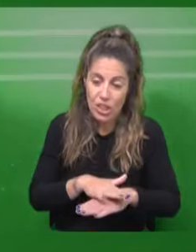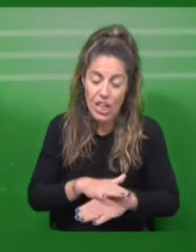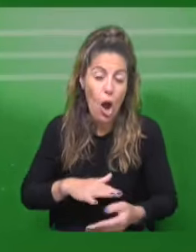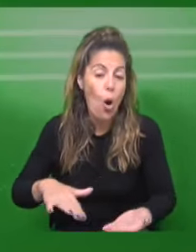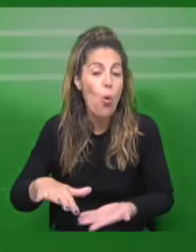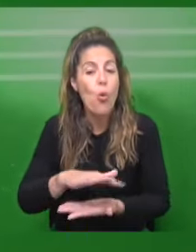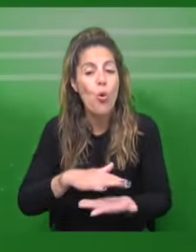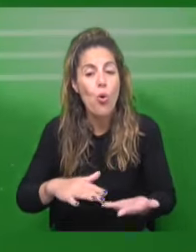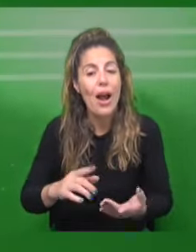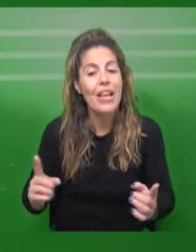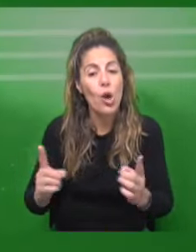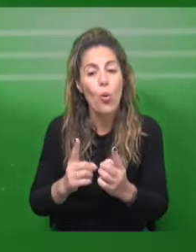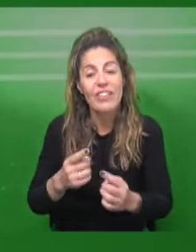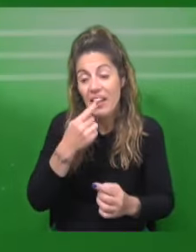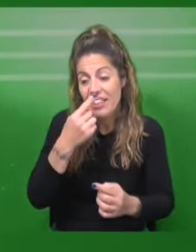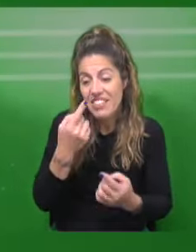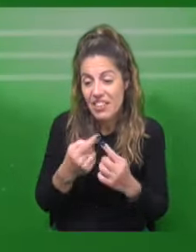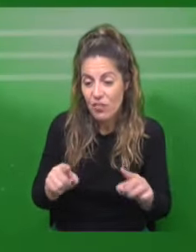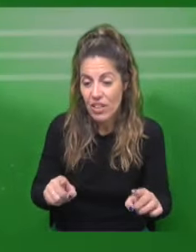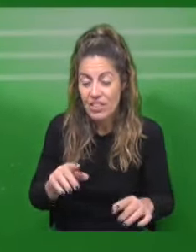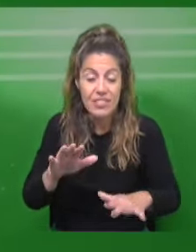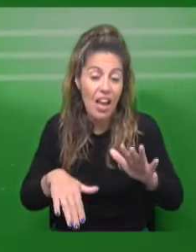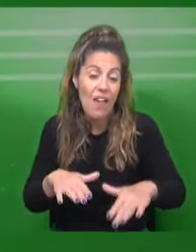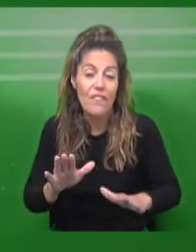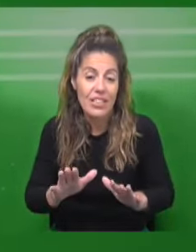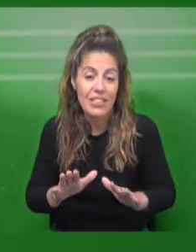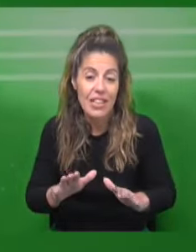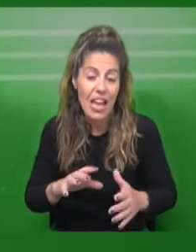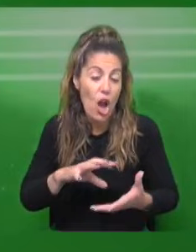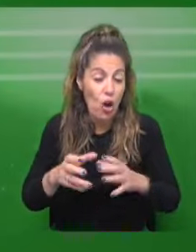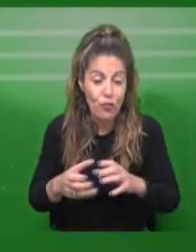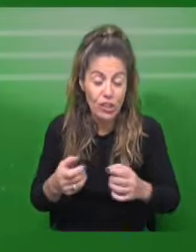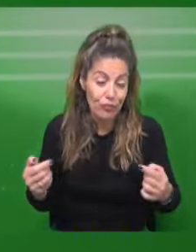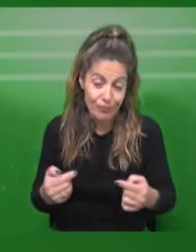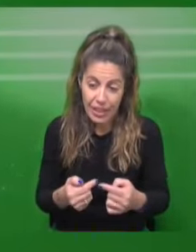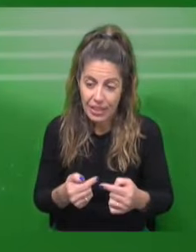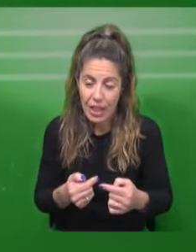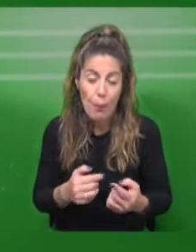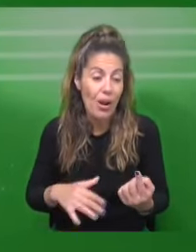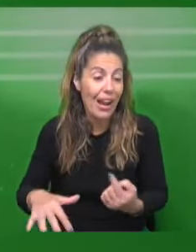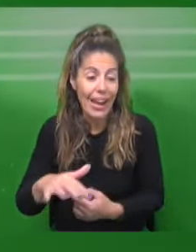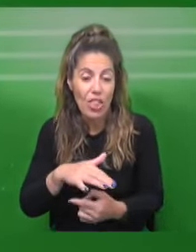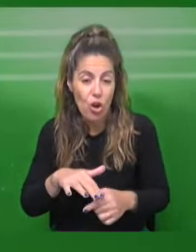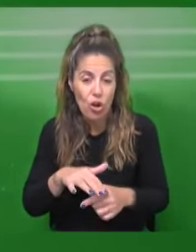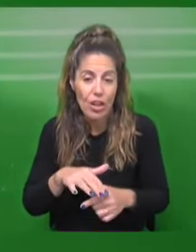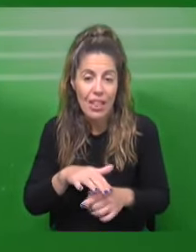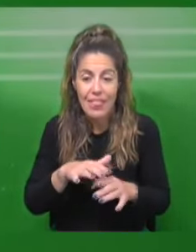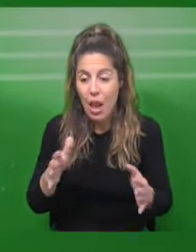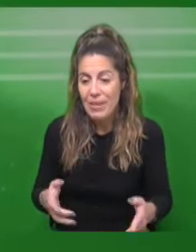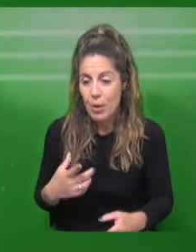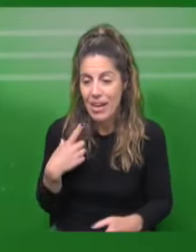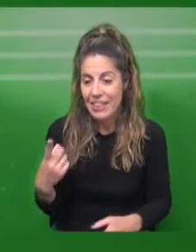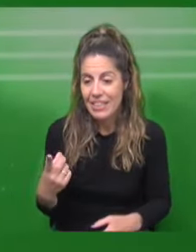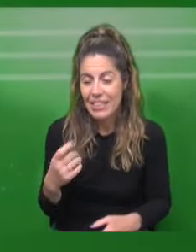intereses muy diferentes algunas veces hasta en conflicto antagónico porque que alrededor de la mesa para dirigir tenemos